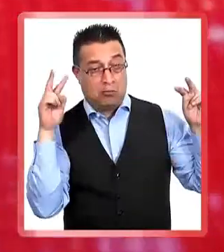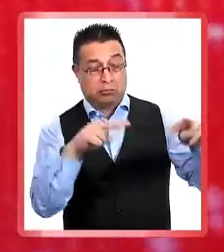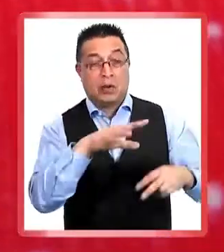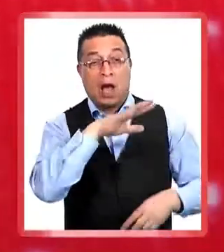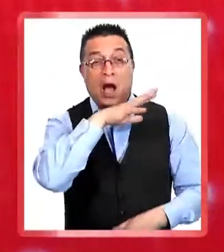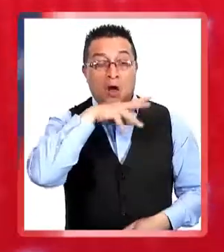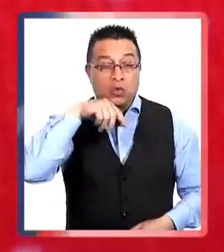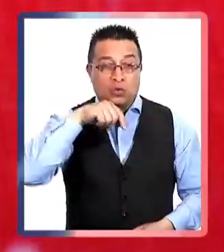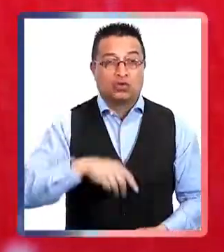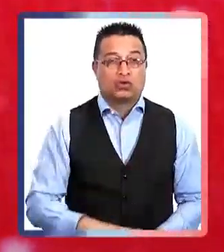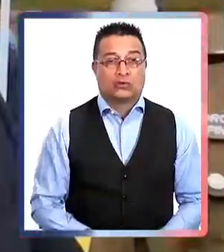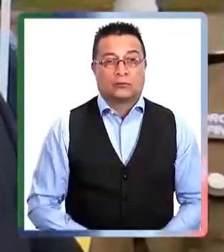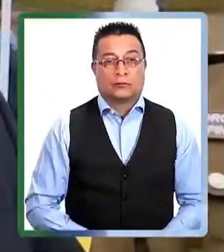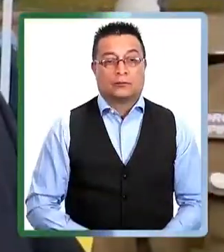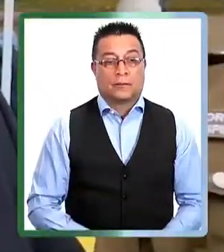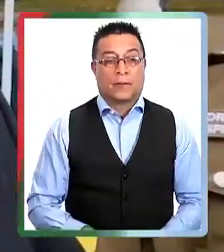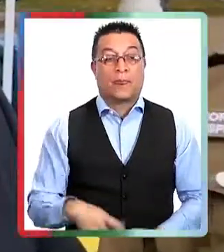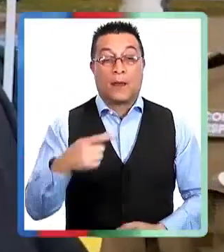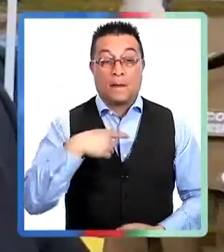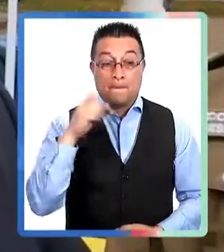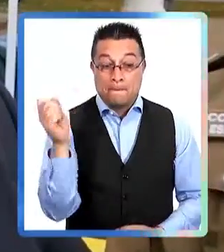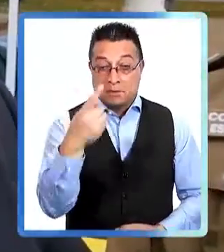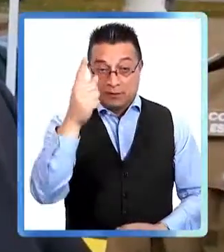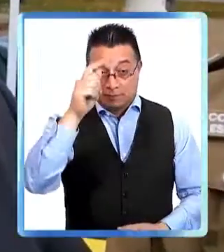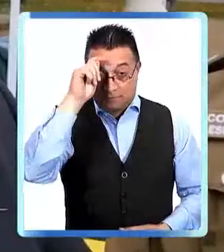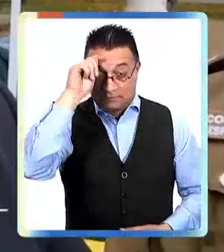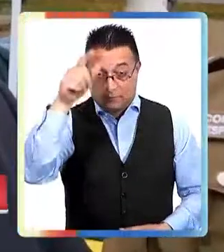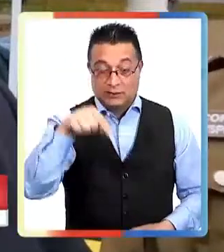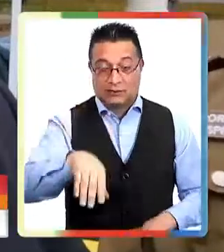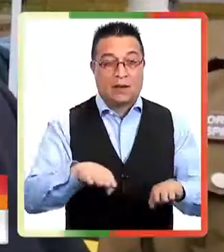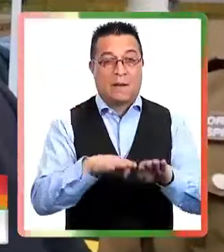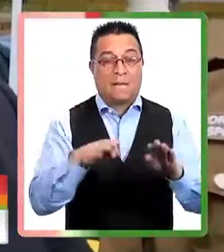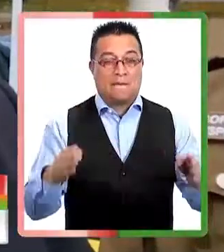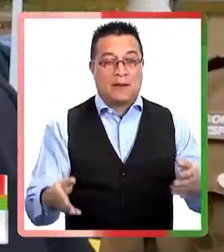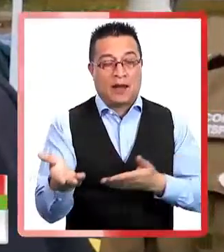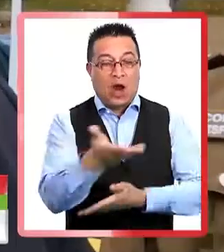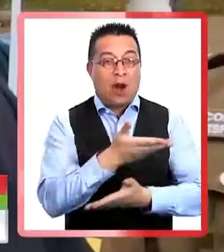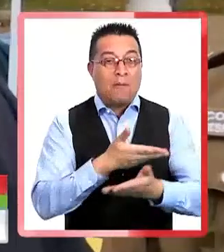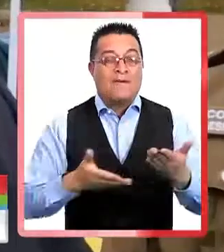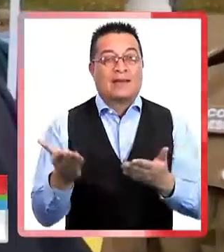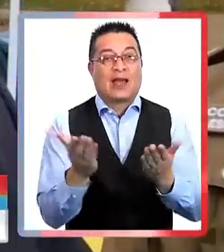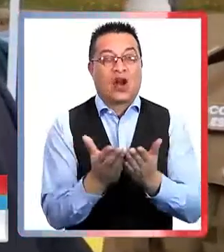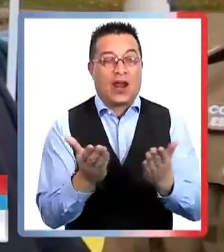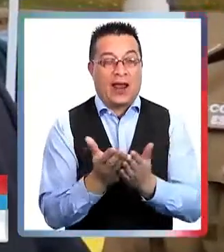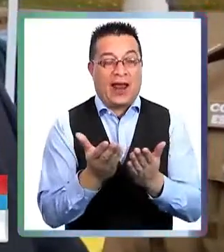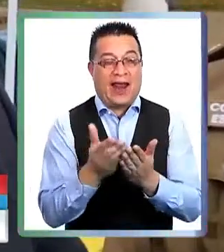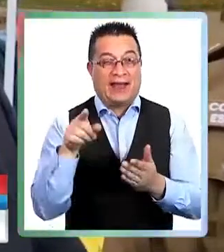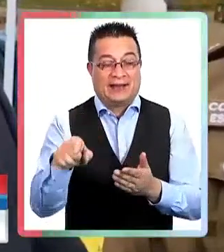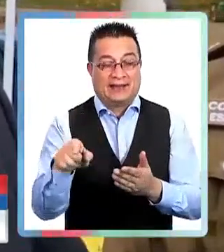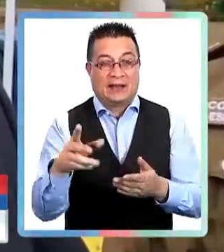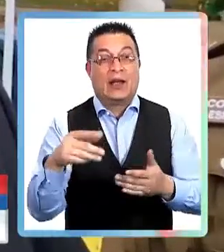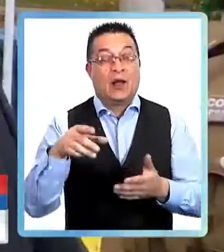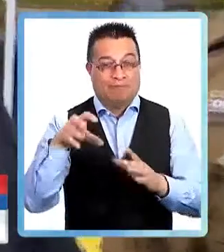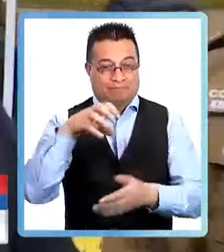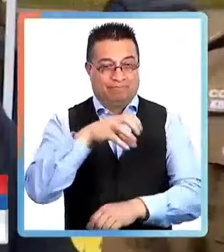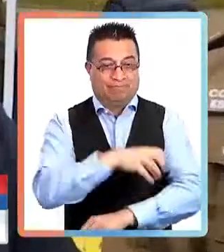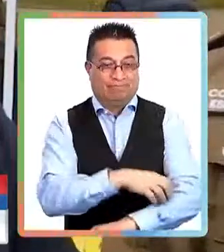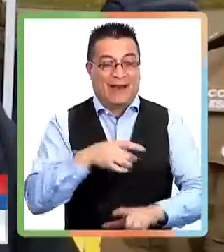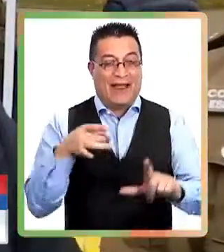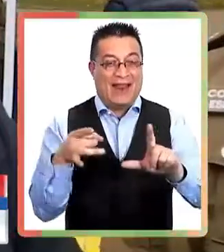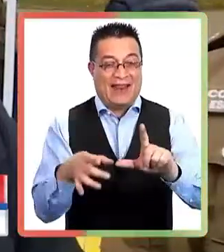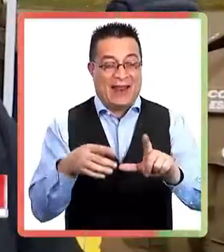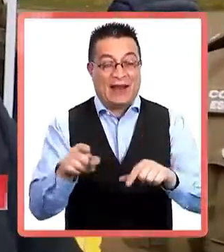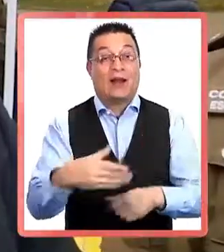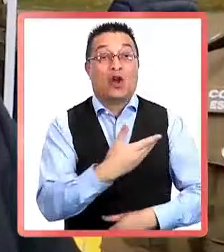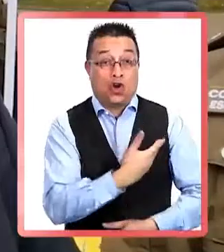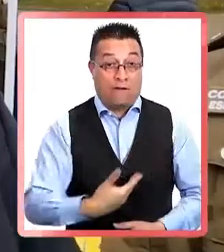de adultos. Una de las primeras iniciativas fue generar una mesa de convivencia escolar con estudiantes de la provincia de Linares. Y como